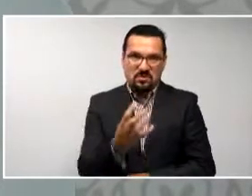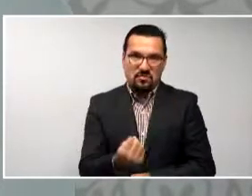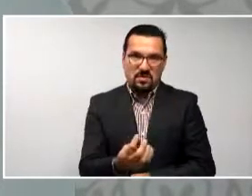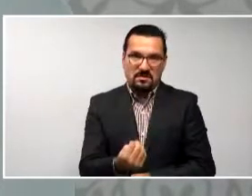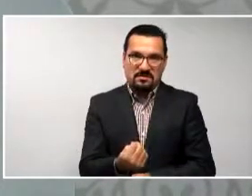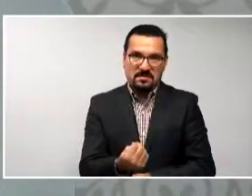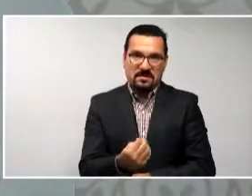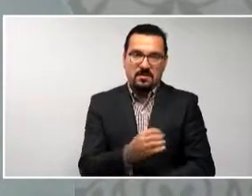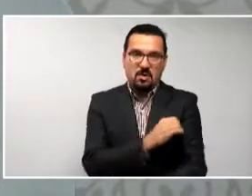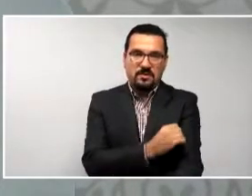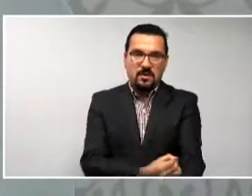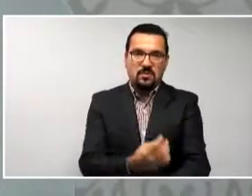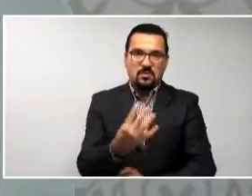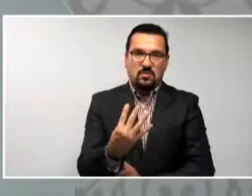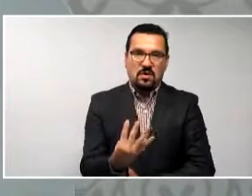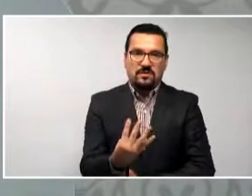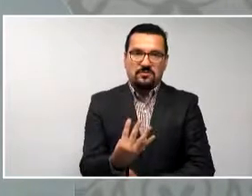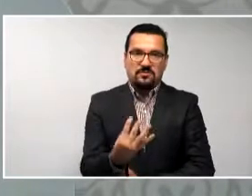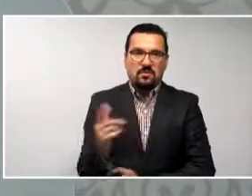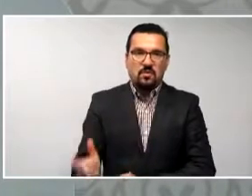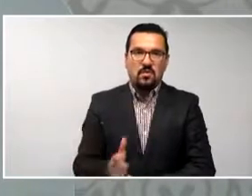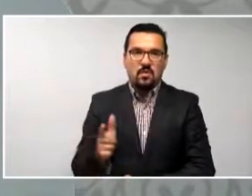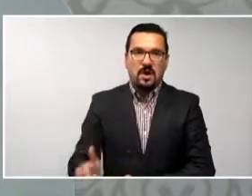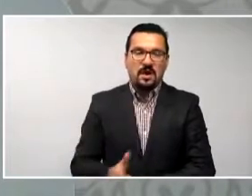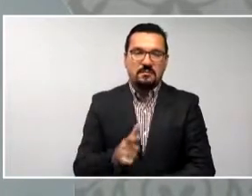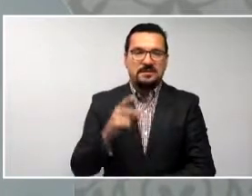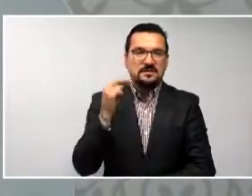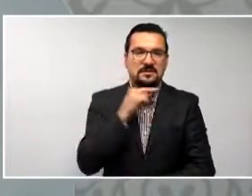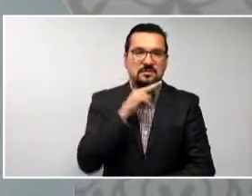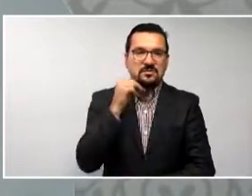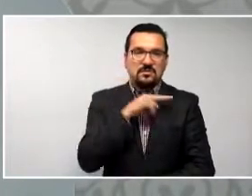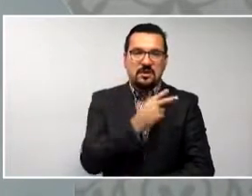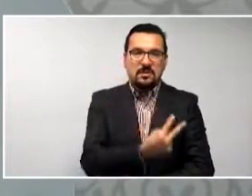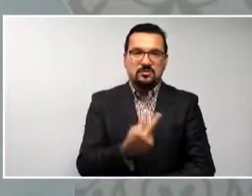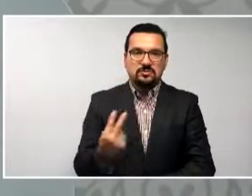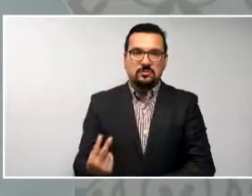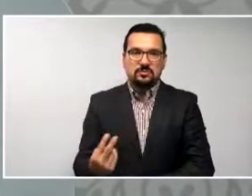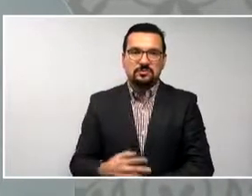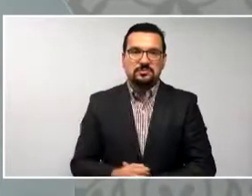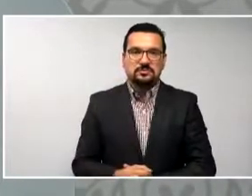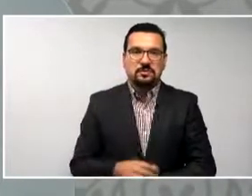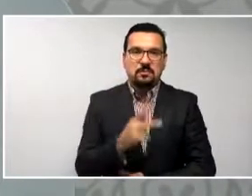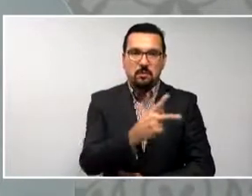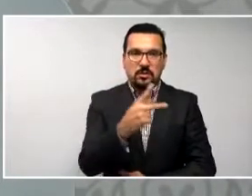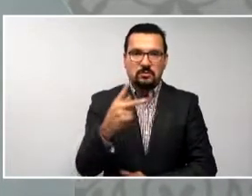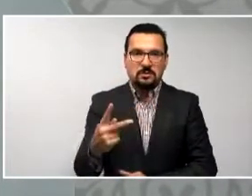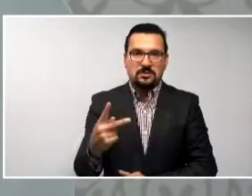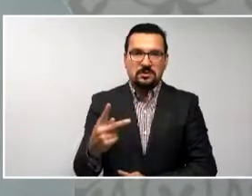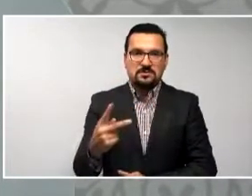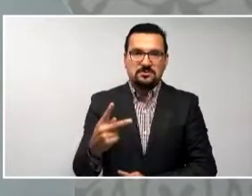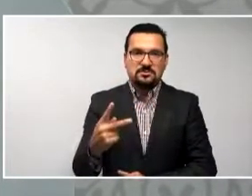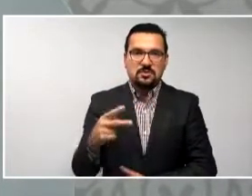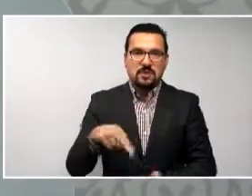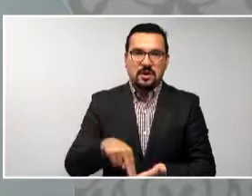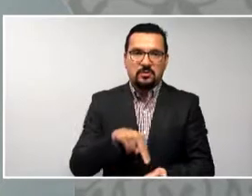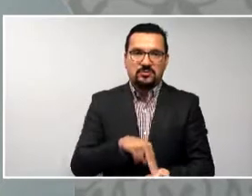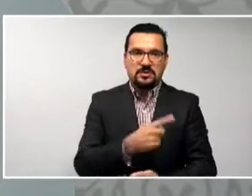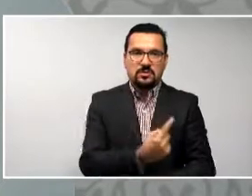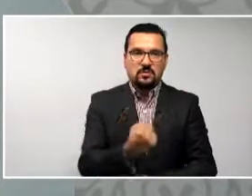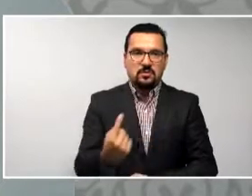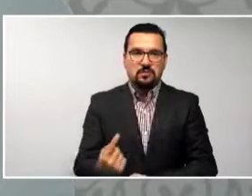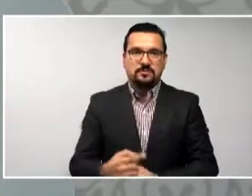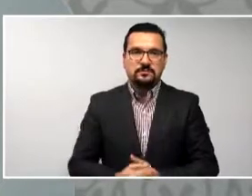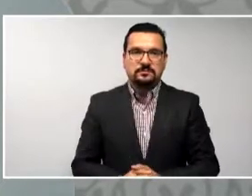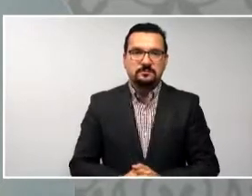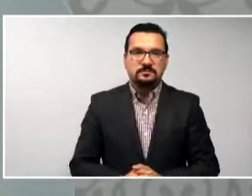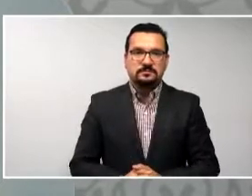kgm 4 guaymas y navojoa 2 cada uno puerto peñasco y nacozari 1 cada uno